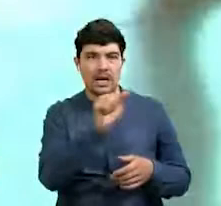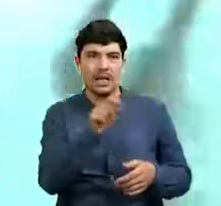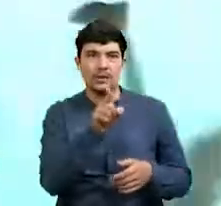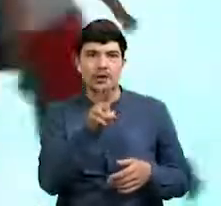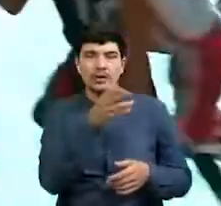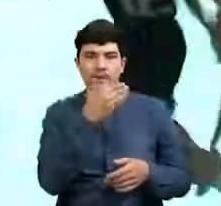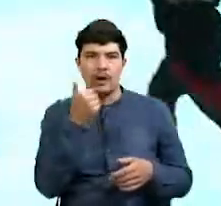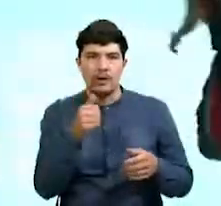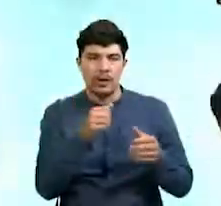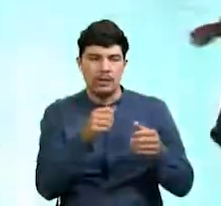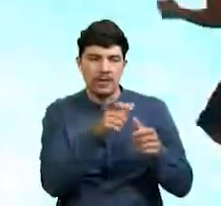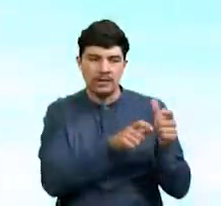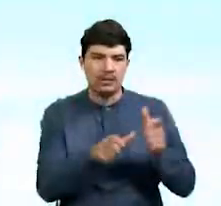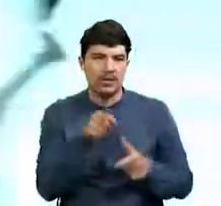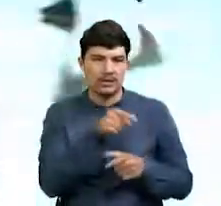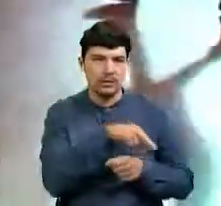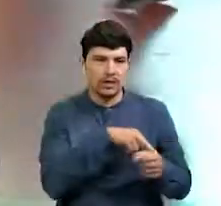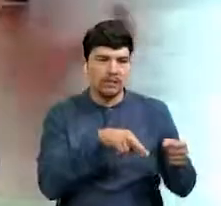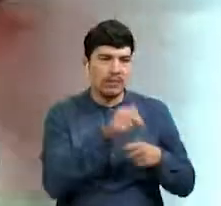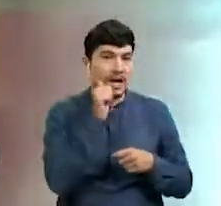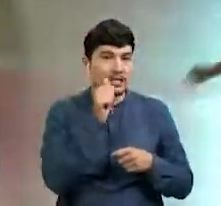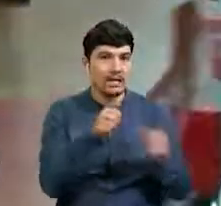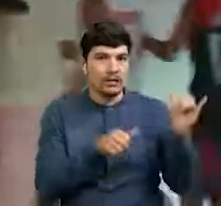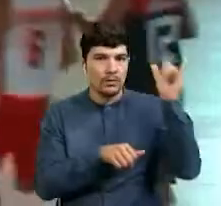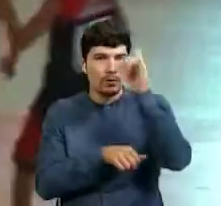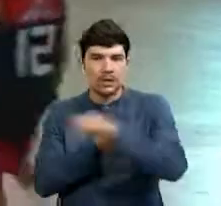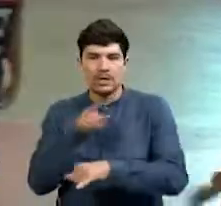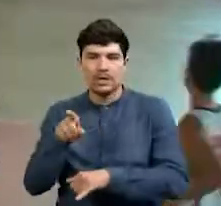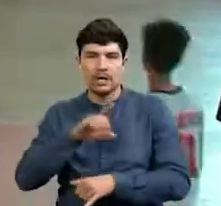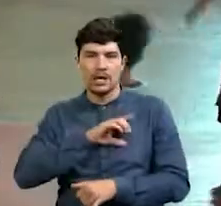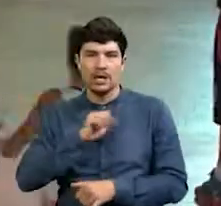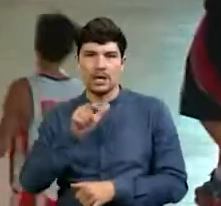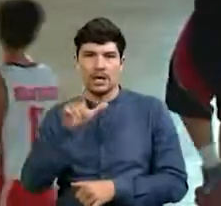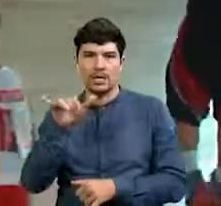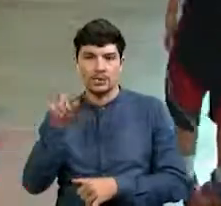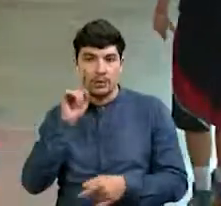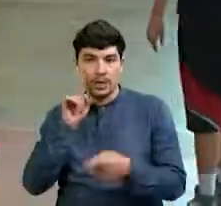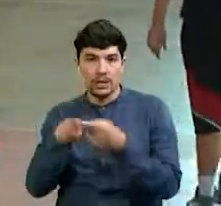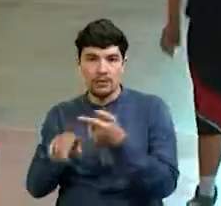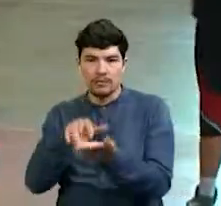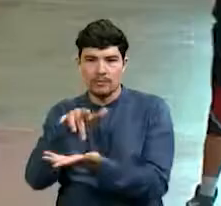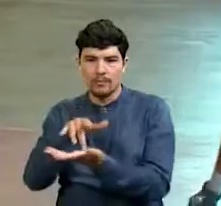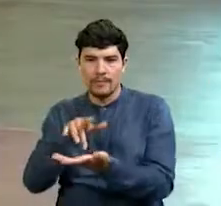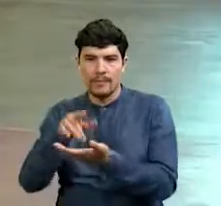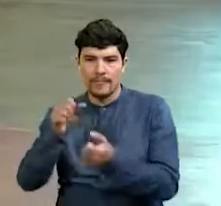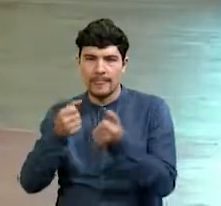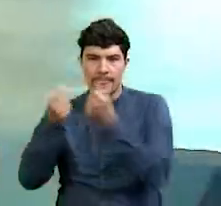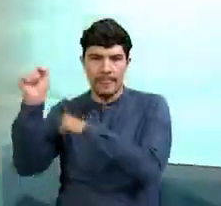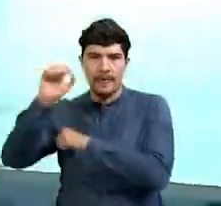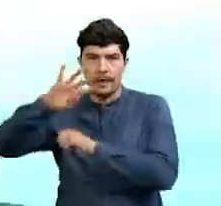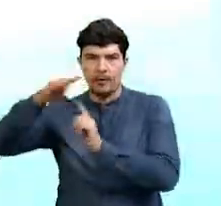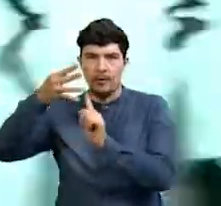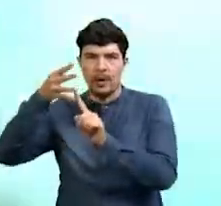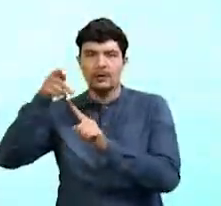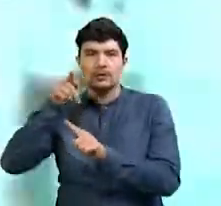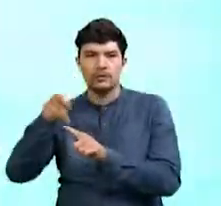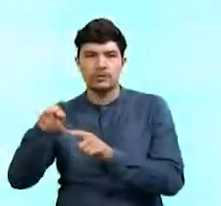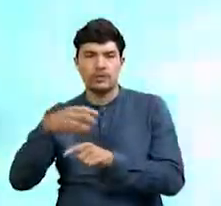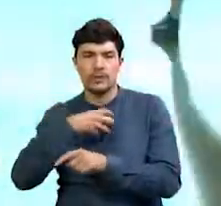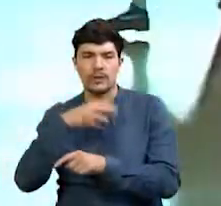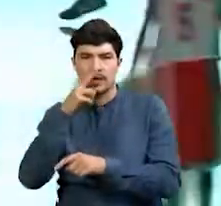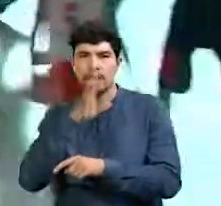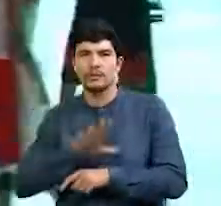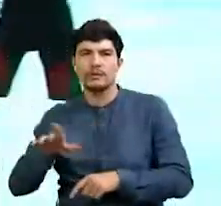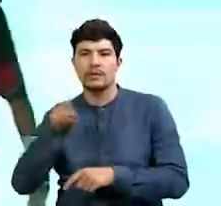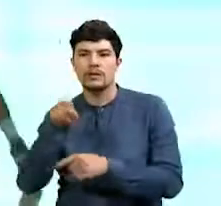atletas de la región viajará mañana a cali con el gran objetivo de estar en el top 4 del torneo nacional el certamen